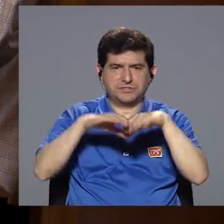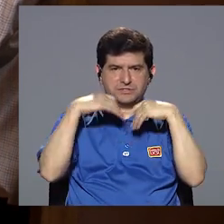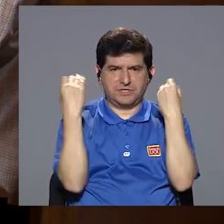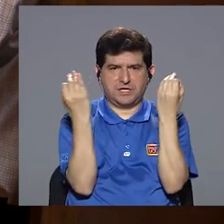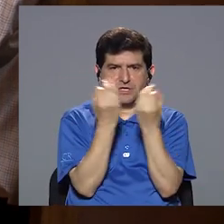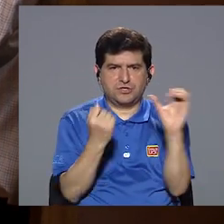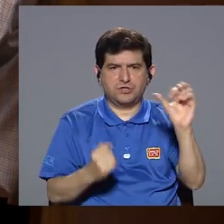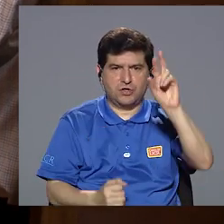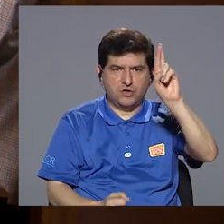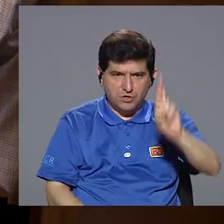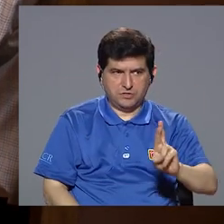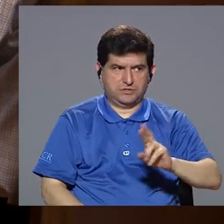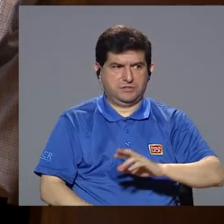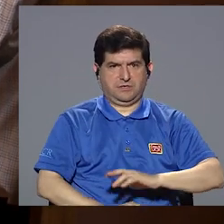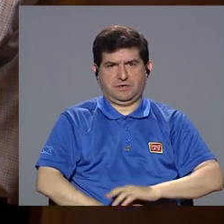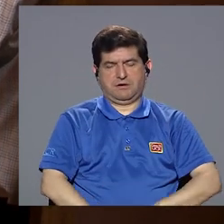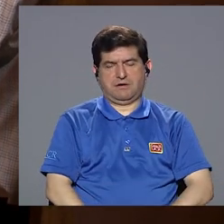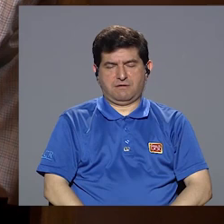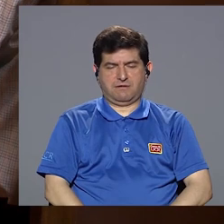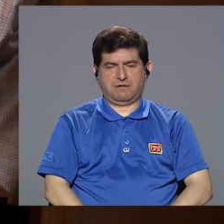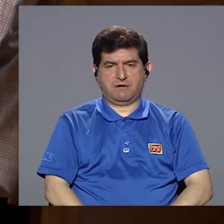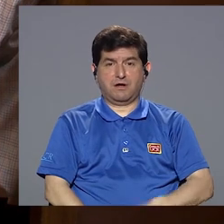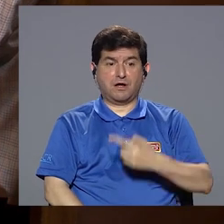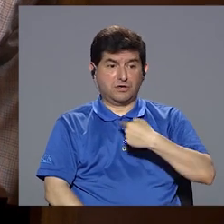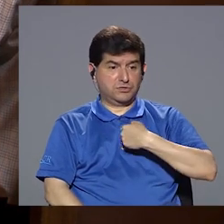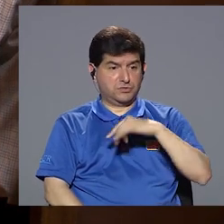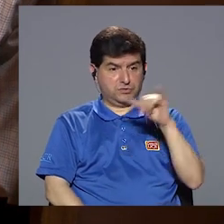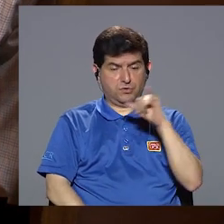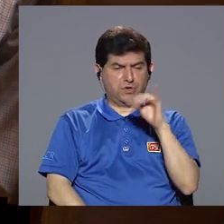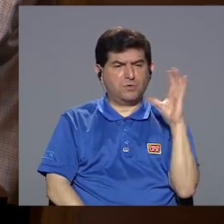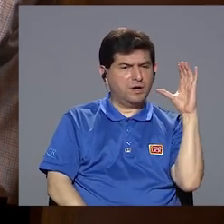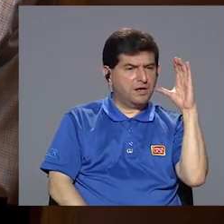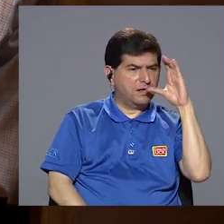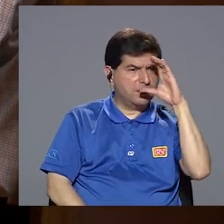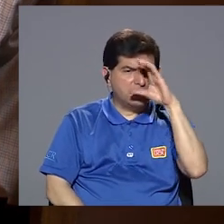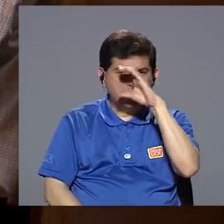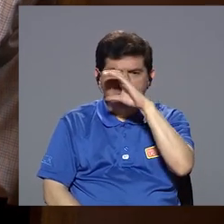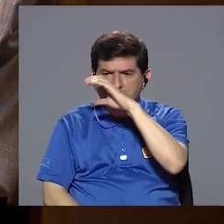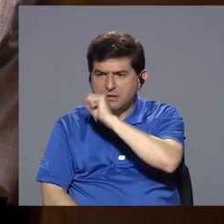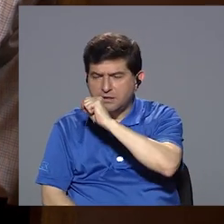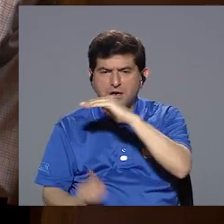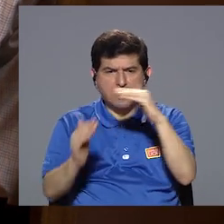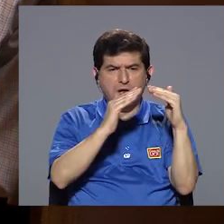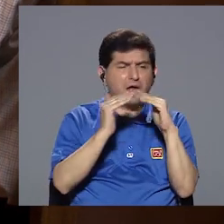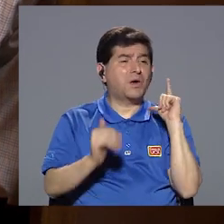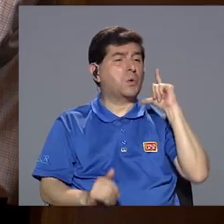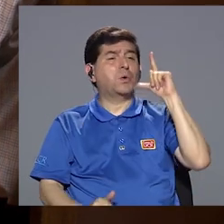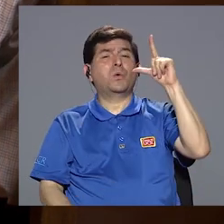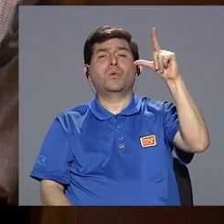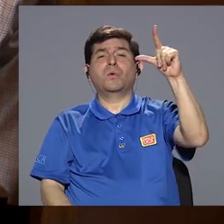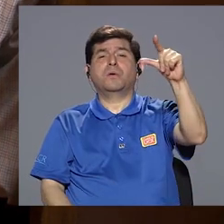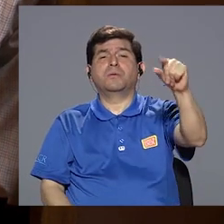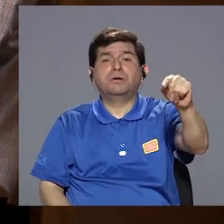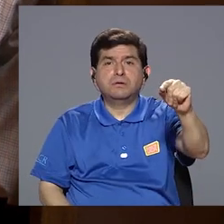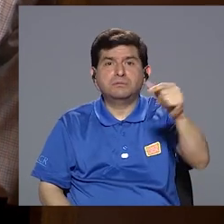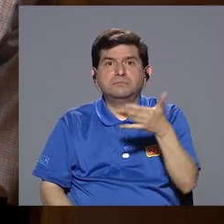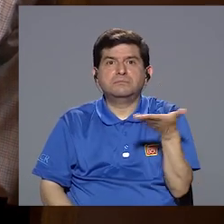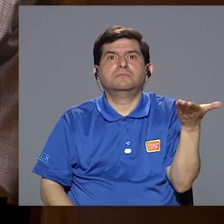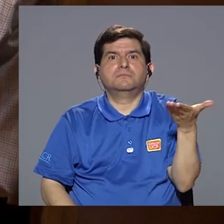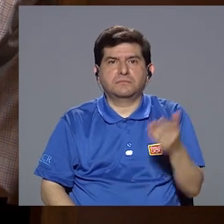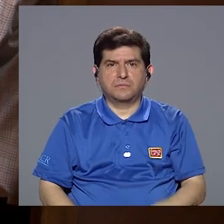de las familias costarricenses lo que yo también puedo observar en comunidades rurales